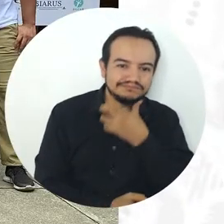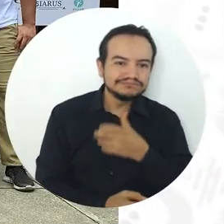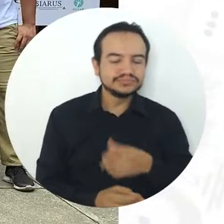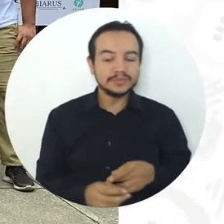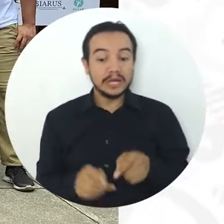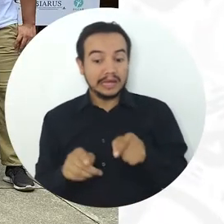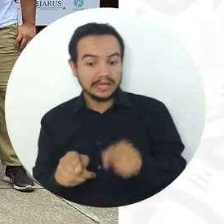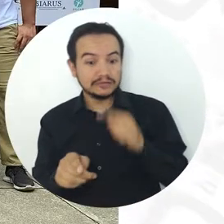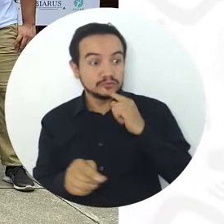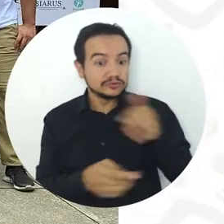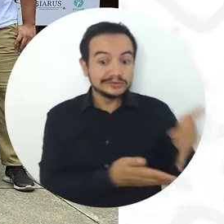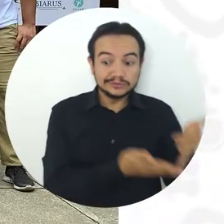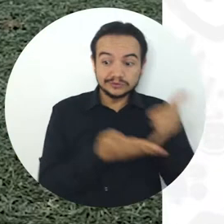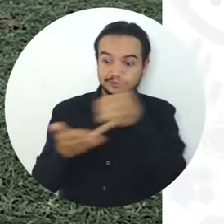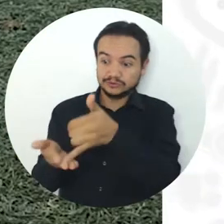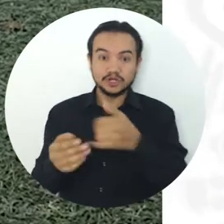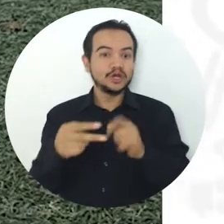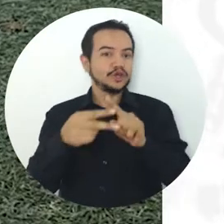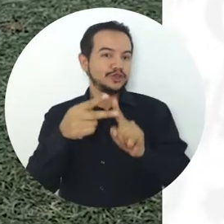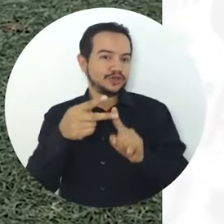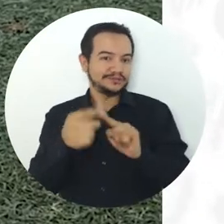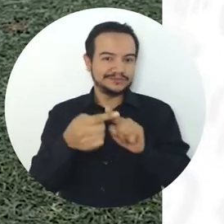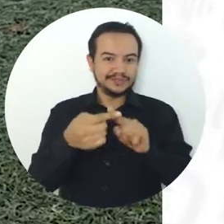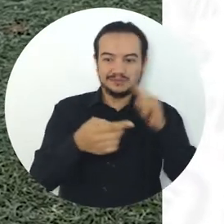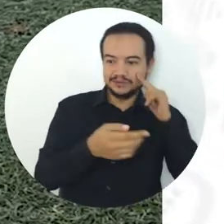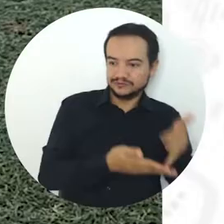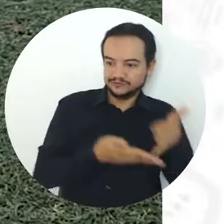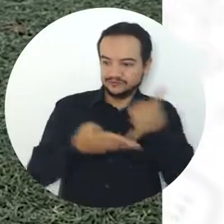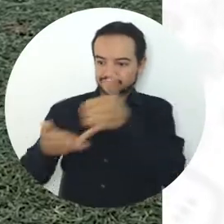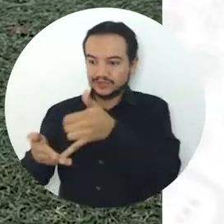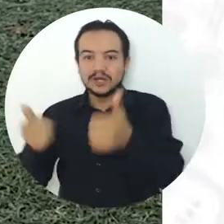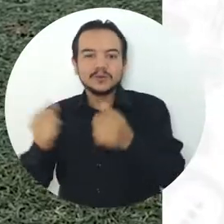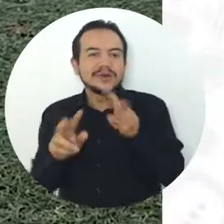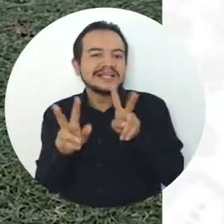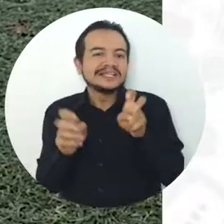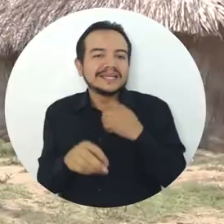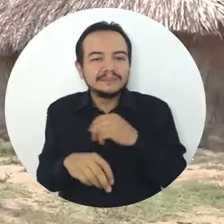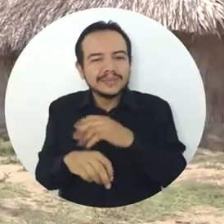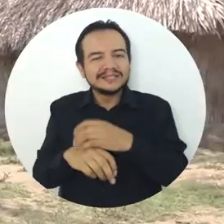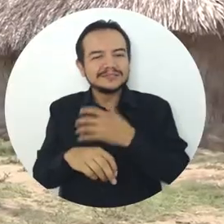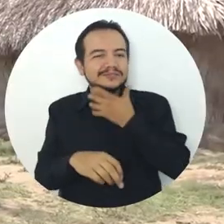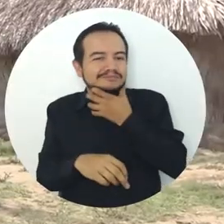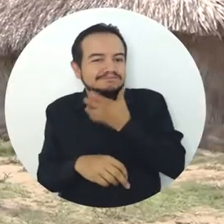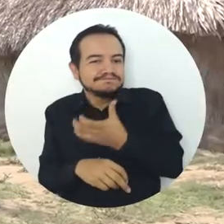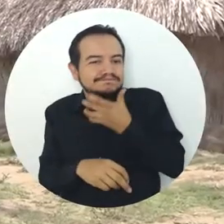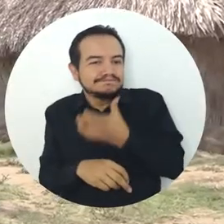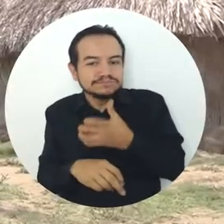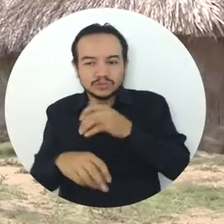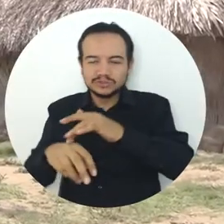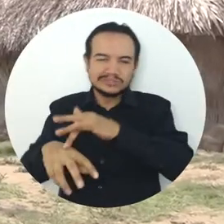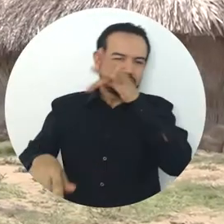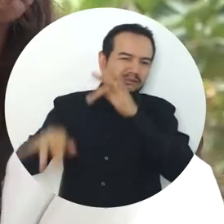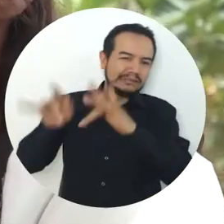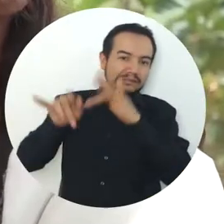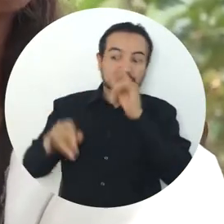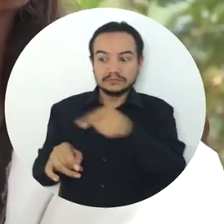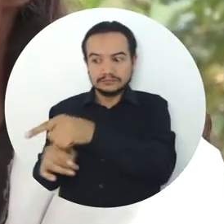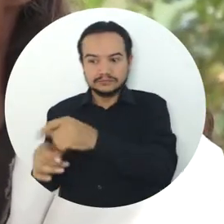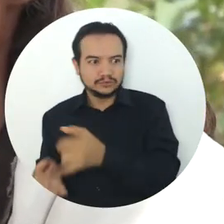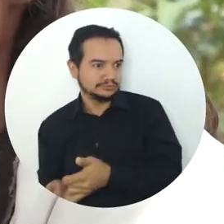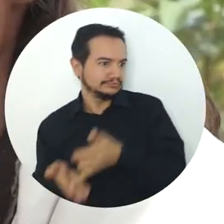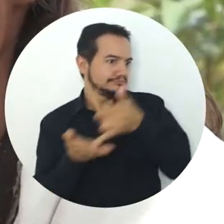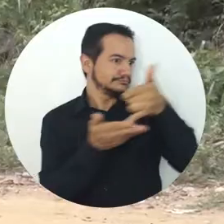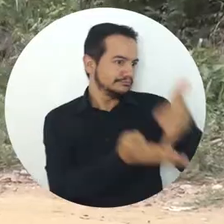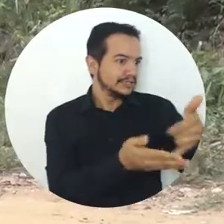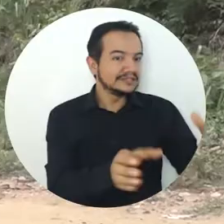con dos importantes reconocimientos, entre ellos la mención honorífica Sapito Arlequín, que será entregado a las comunidades indígenas de la Sierra Nevada por su